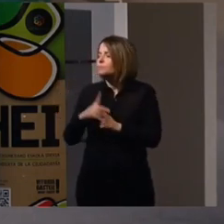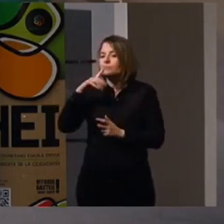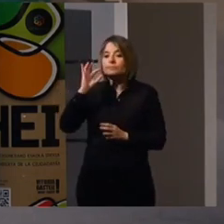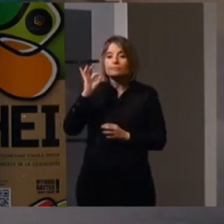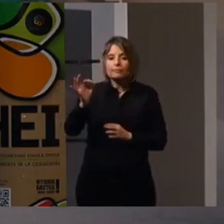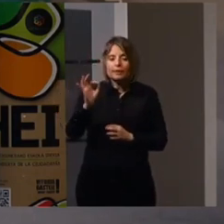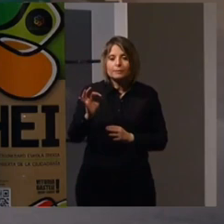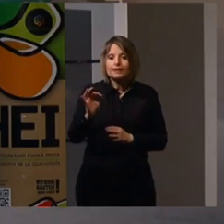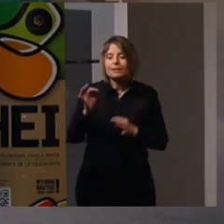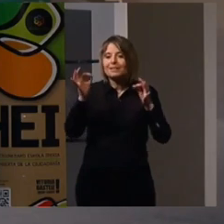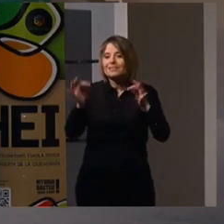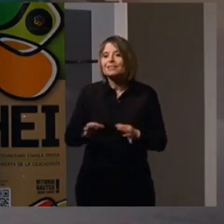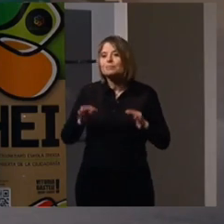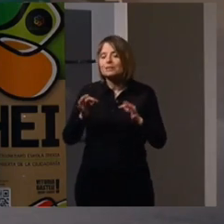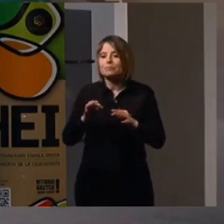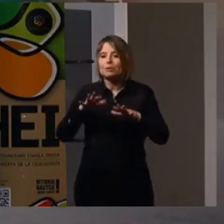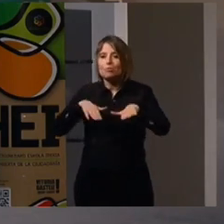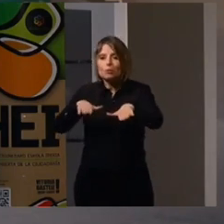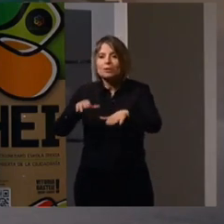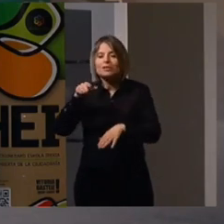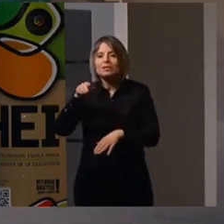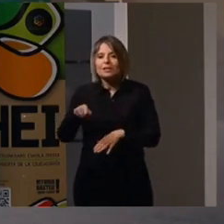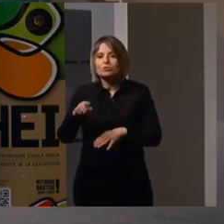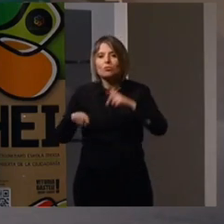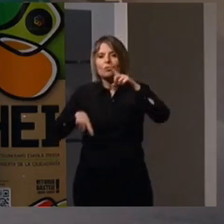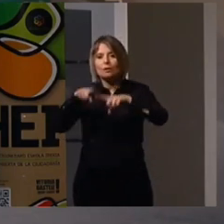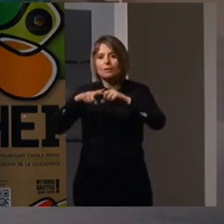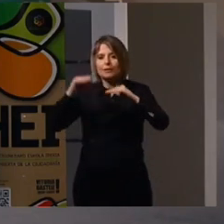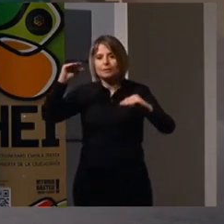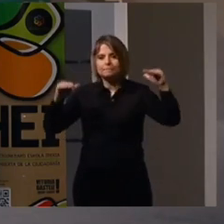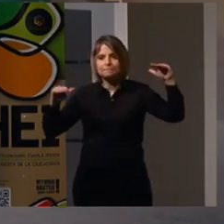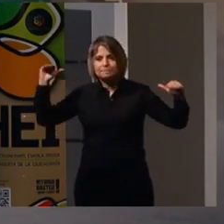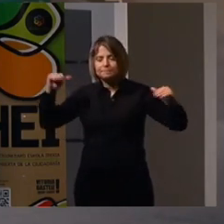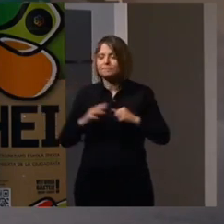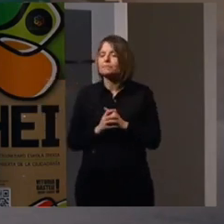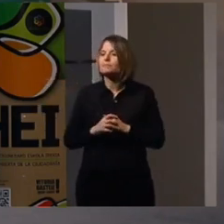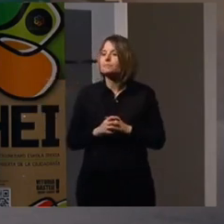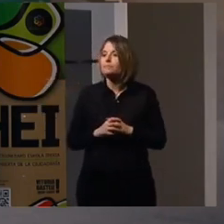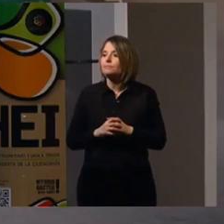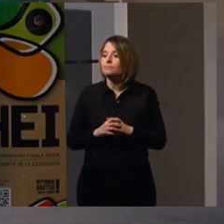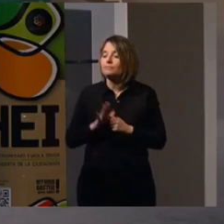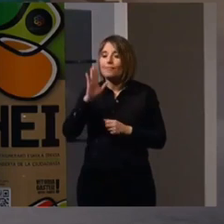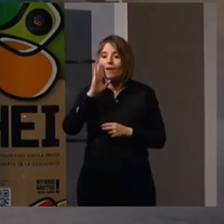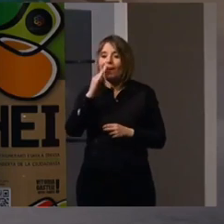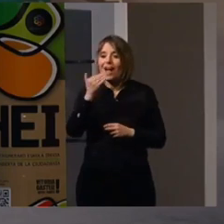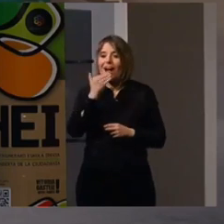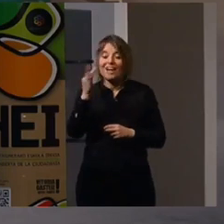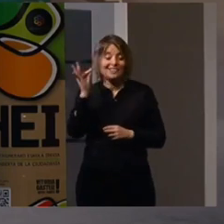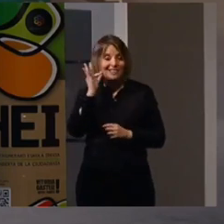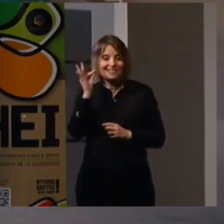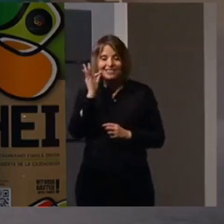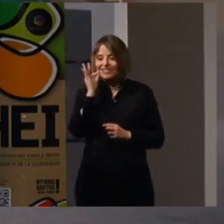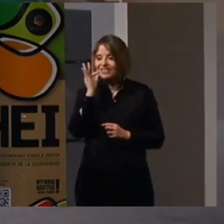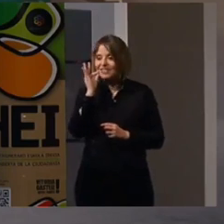es verdad que no siempre cristalizan movimientos o que eso va como por escalones. Y yo creo que esa carta que publica esa